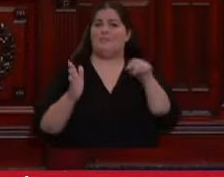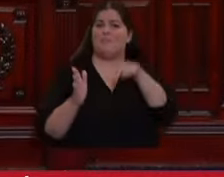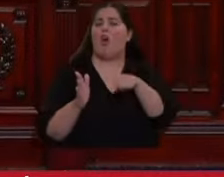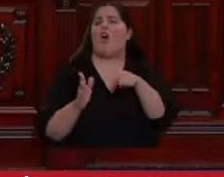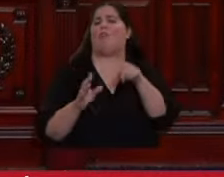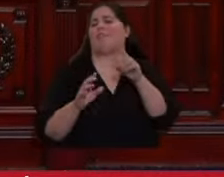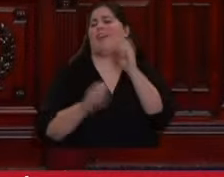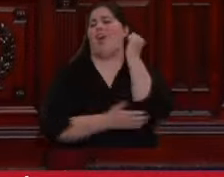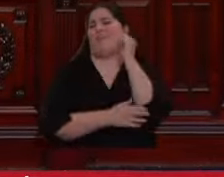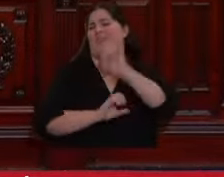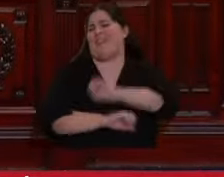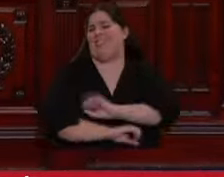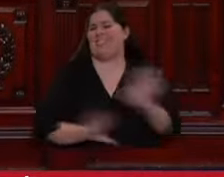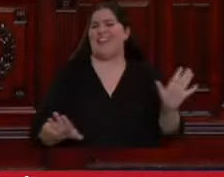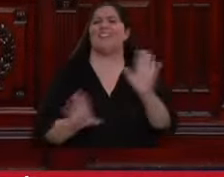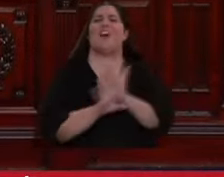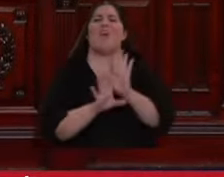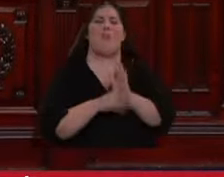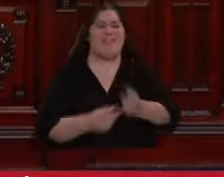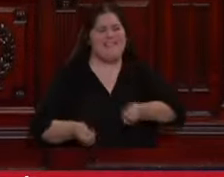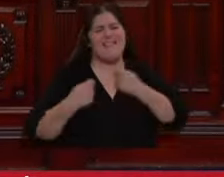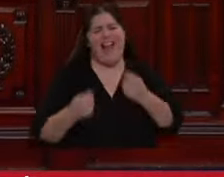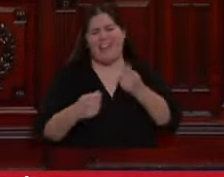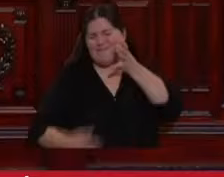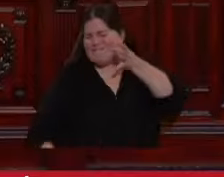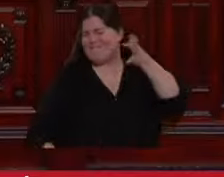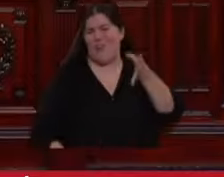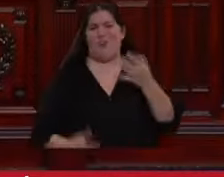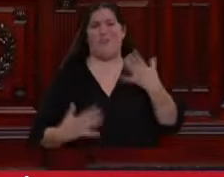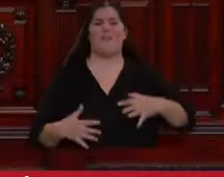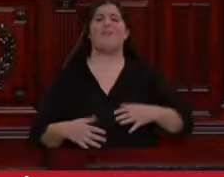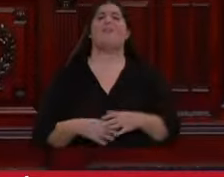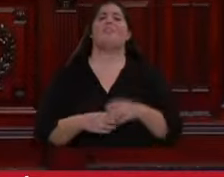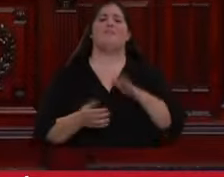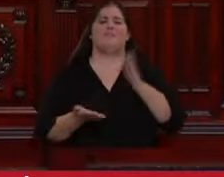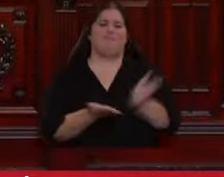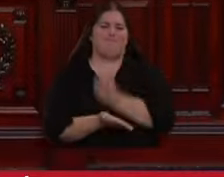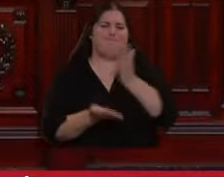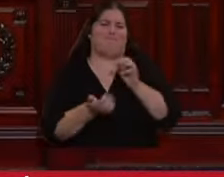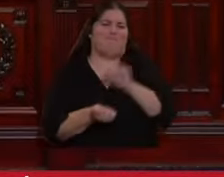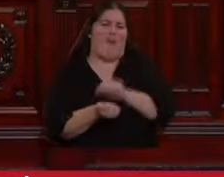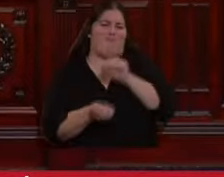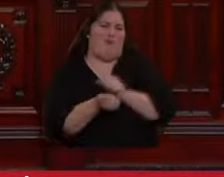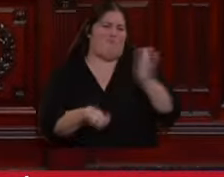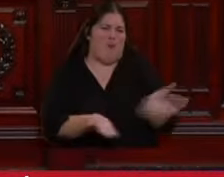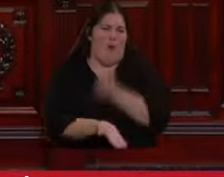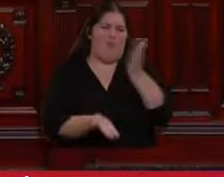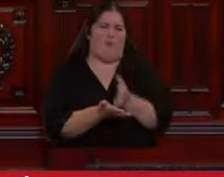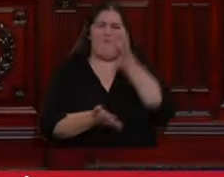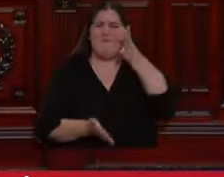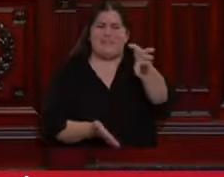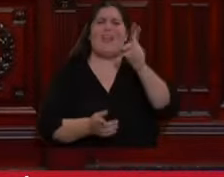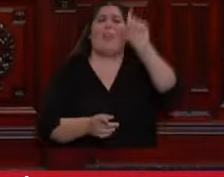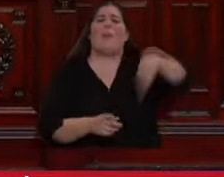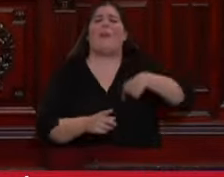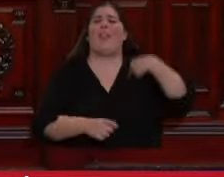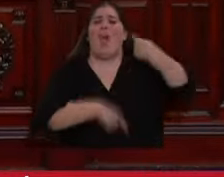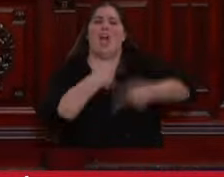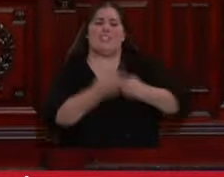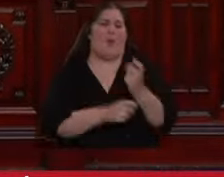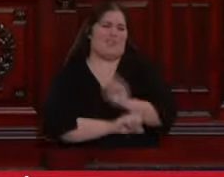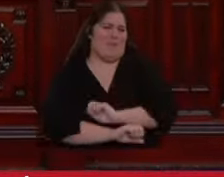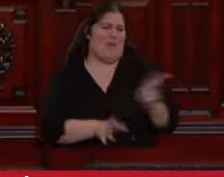vez un tributo para saldar las cuentas y salir adelante. El impuesto a las ganancias, cuando se lo sacó, le hizo mucho daño a las provincias,